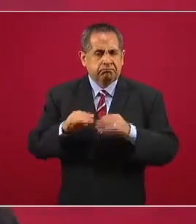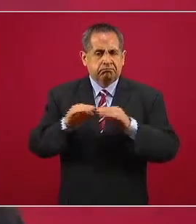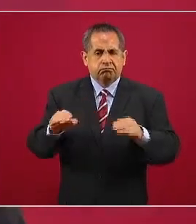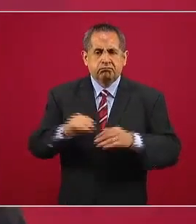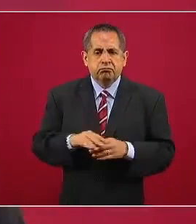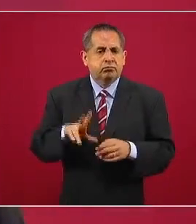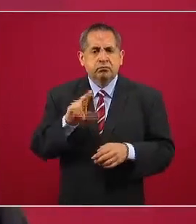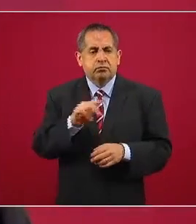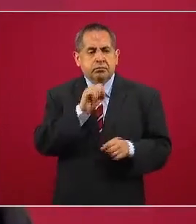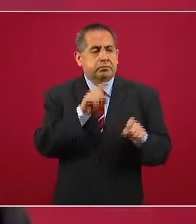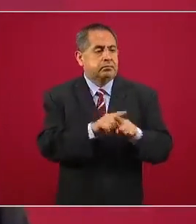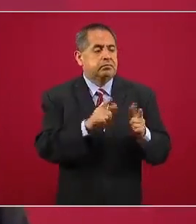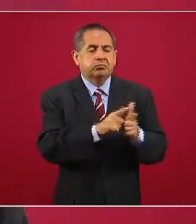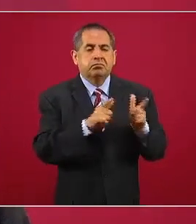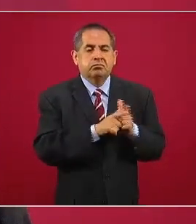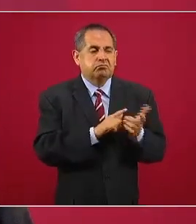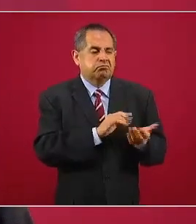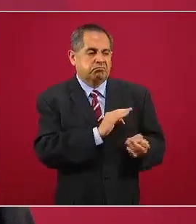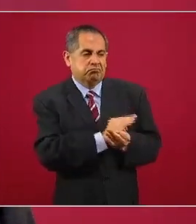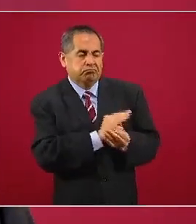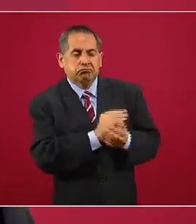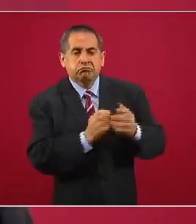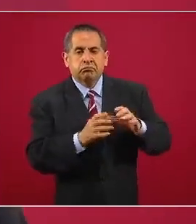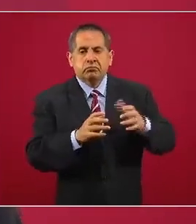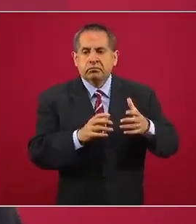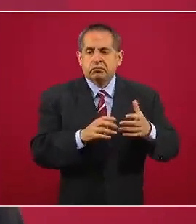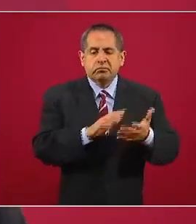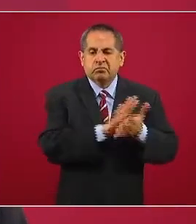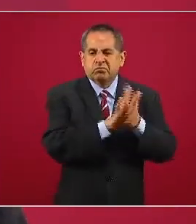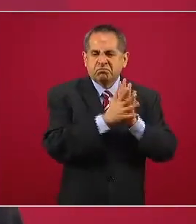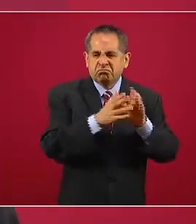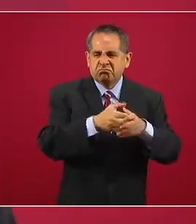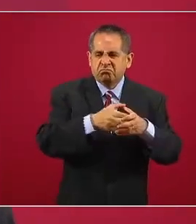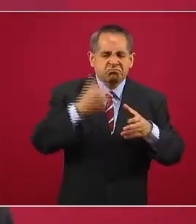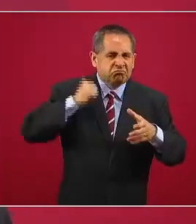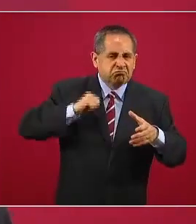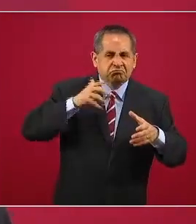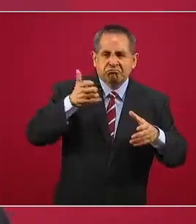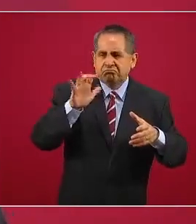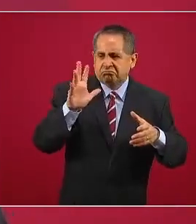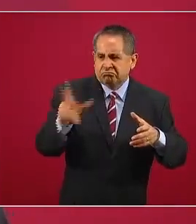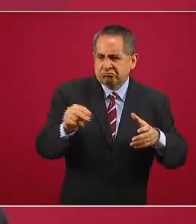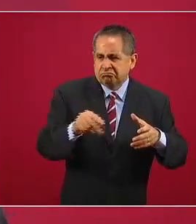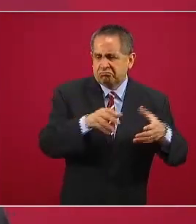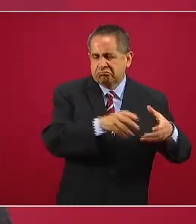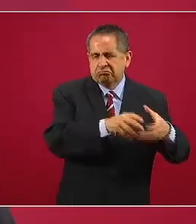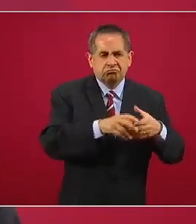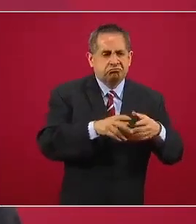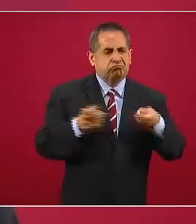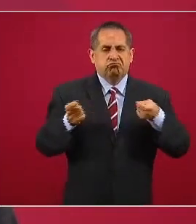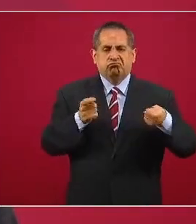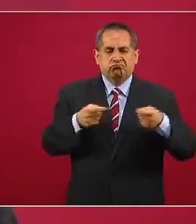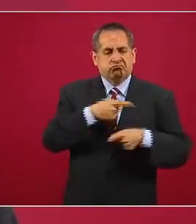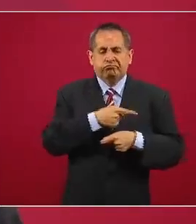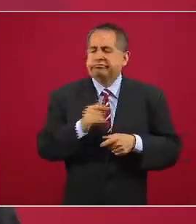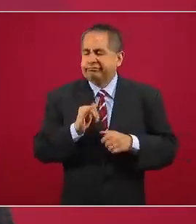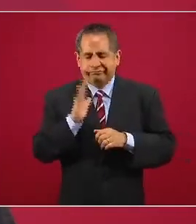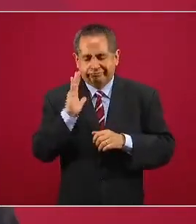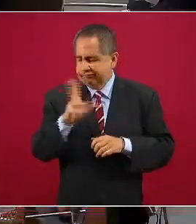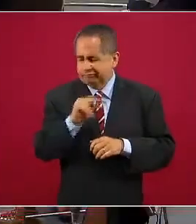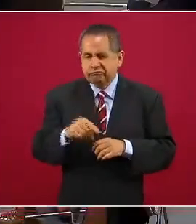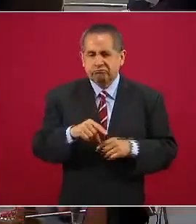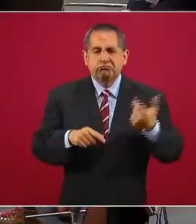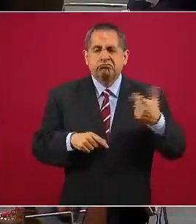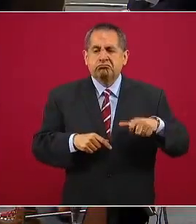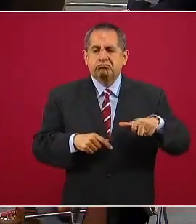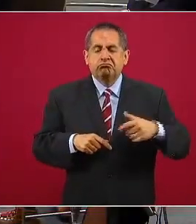no son los grupos de intereses creados, no es la mafia. No es el poder